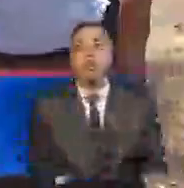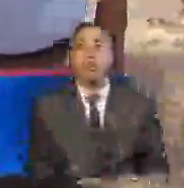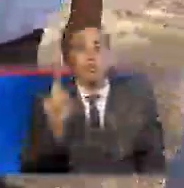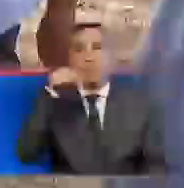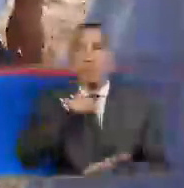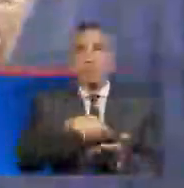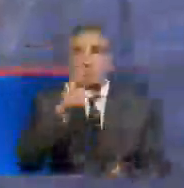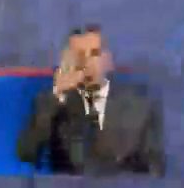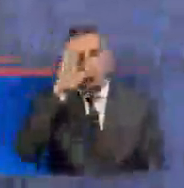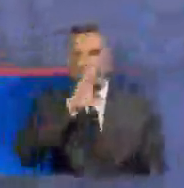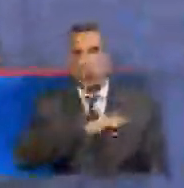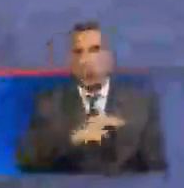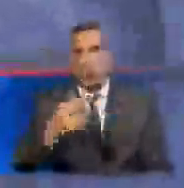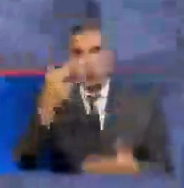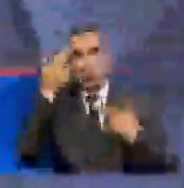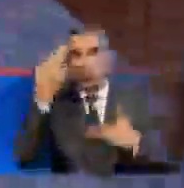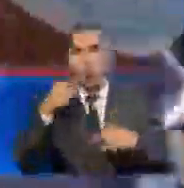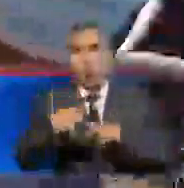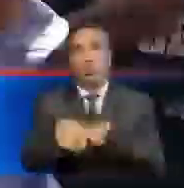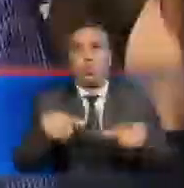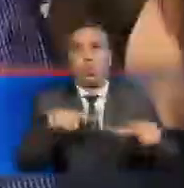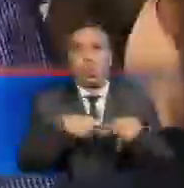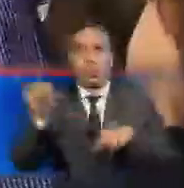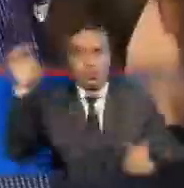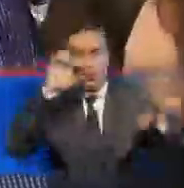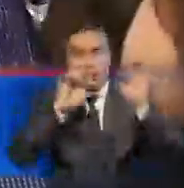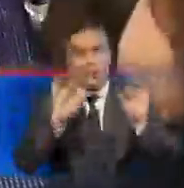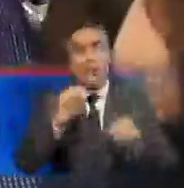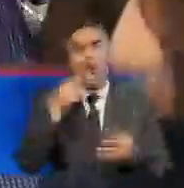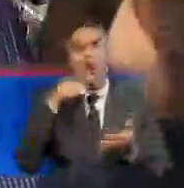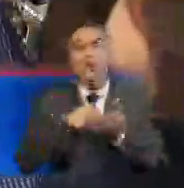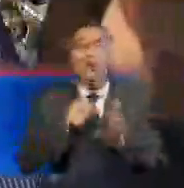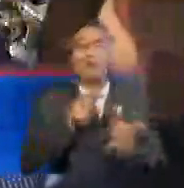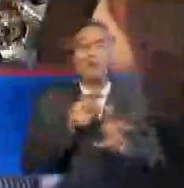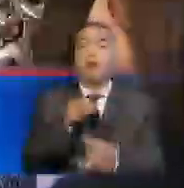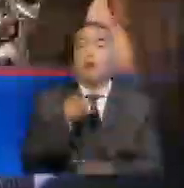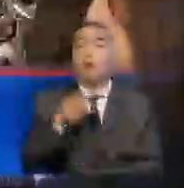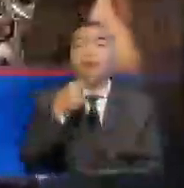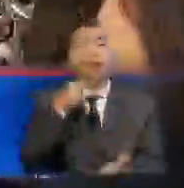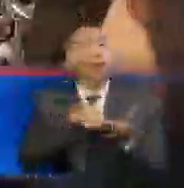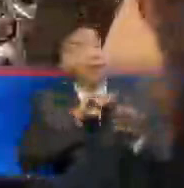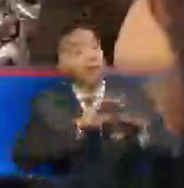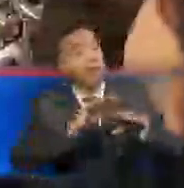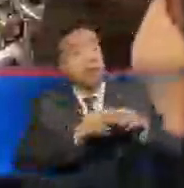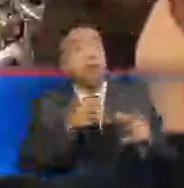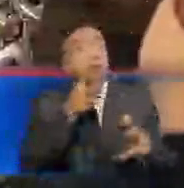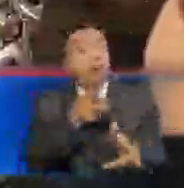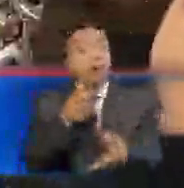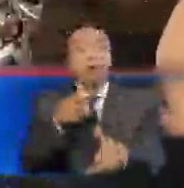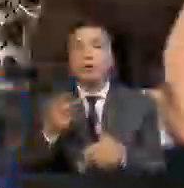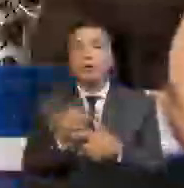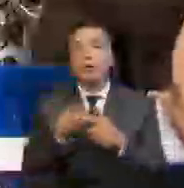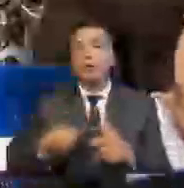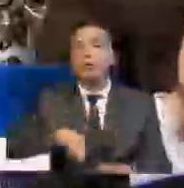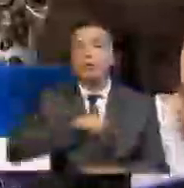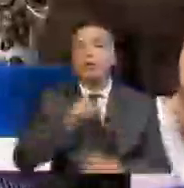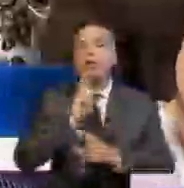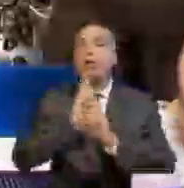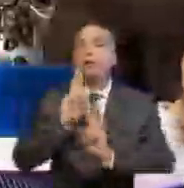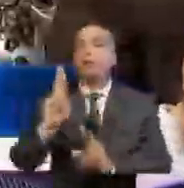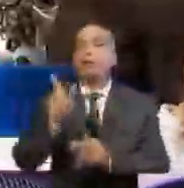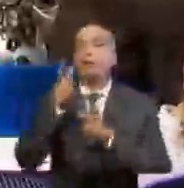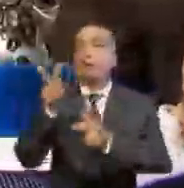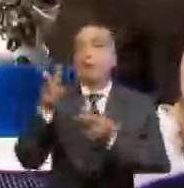policías y militares en puntos estratégicos. Si los atacan, ¿qué ocurriría? ¿Perdón? Si los atacan, ¿qué ocurriría? Oiga, hay que responder, hay